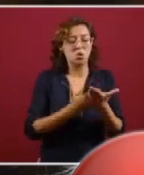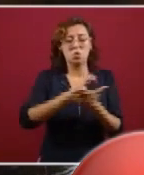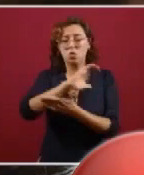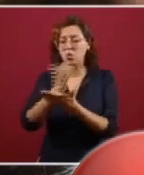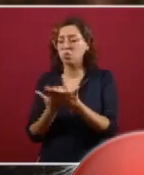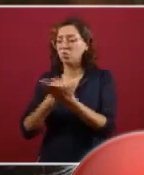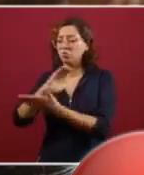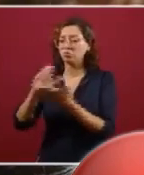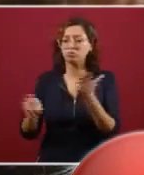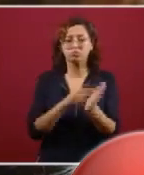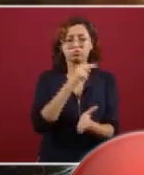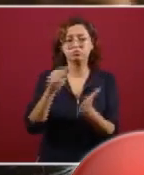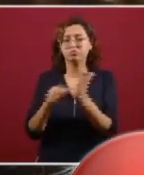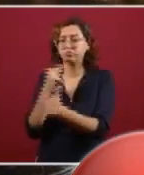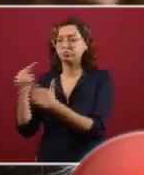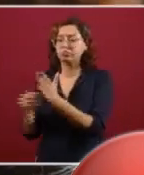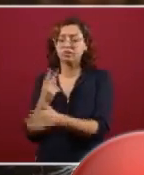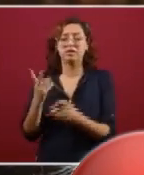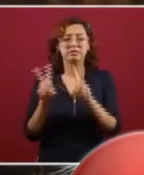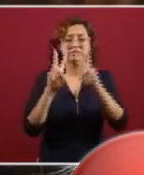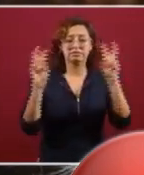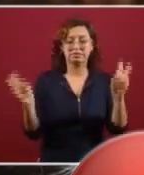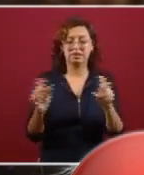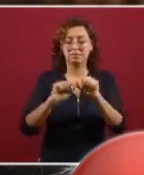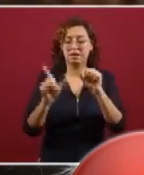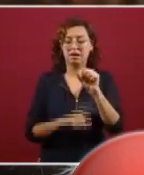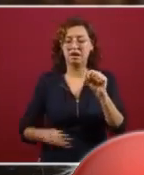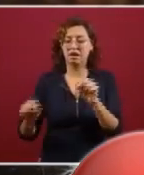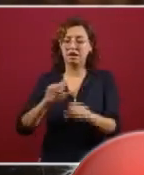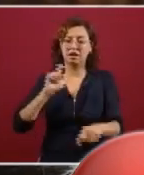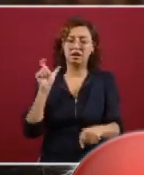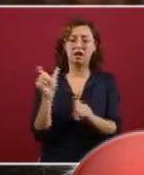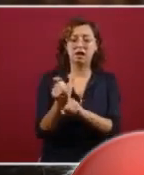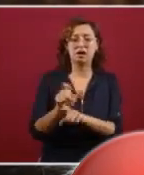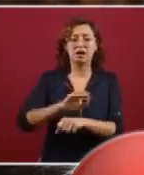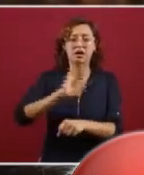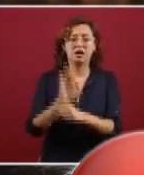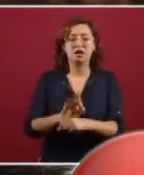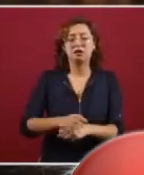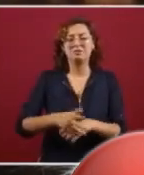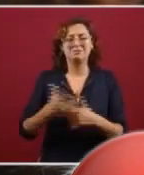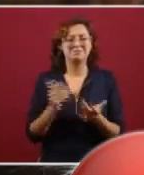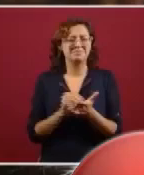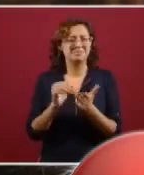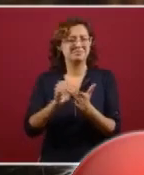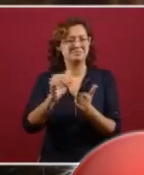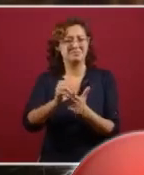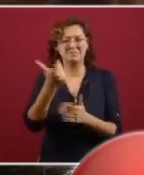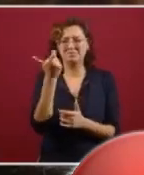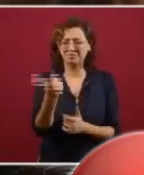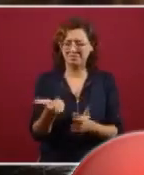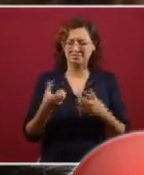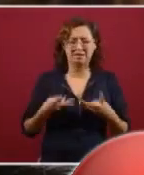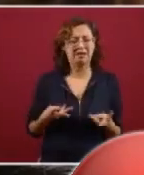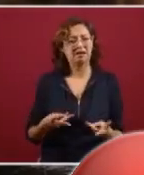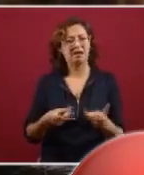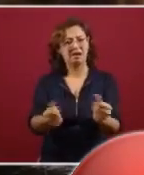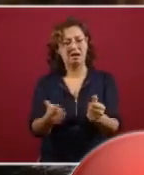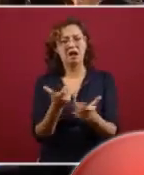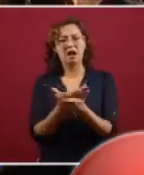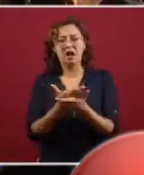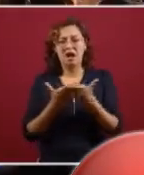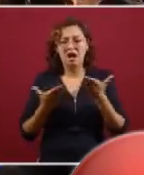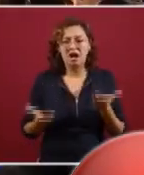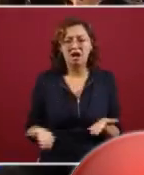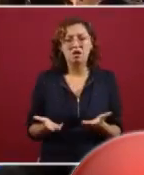con este concepto de seguridad nacional por miles de millones de pesos. Y queríamos saber si usted está preocupado por este